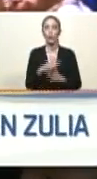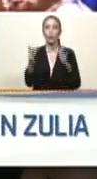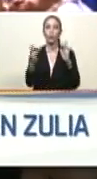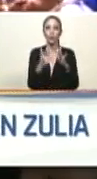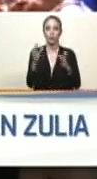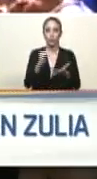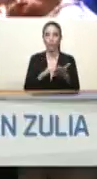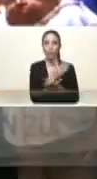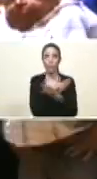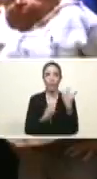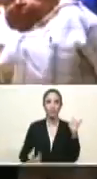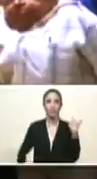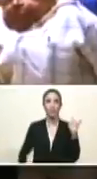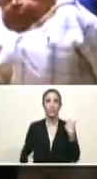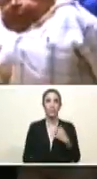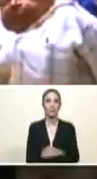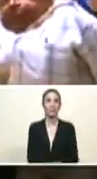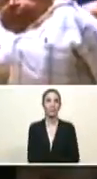presidente.